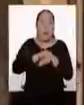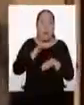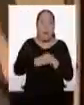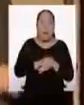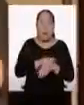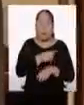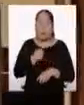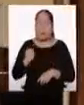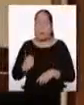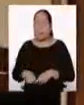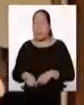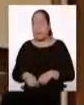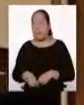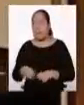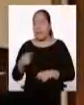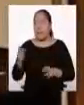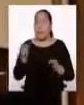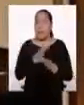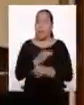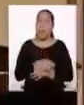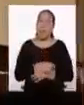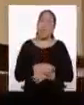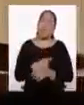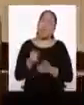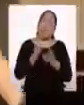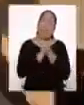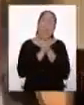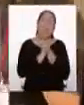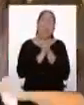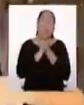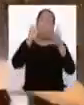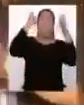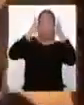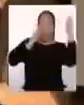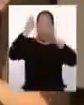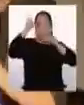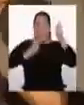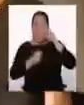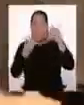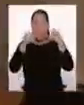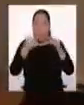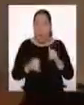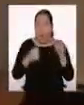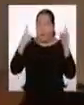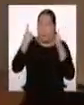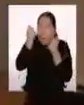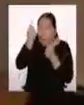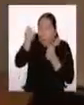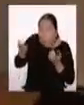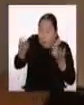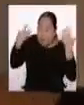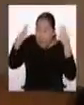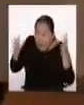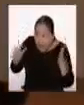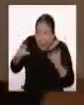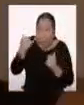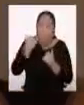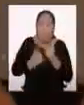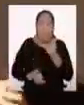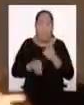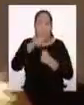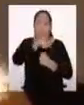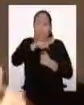inglés era chino para él, y empezamos a hablar por mímica, jugábamos charada, o sea, era una cosa de locos, pero finalmente con